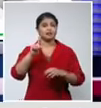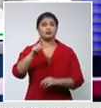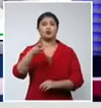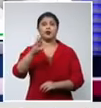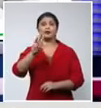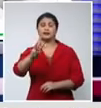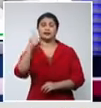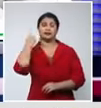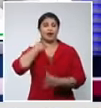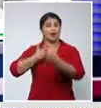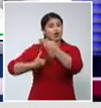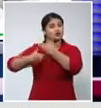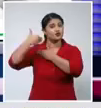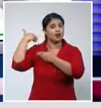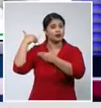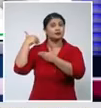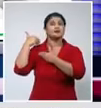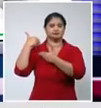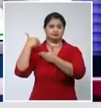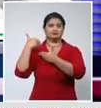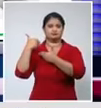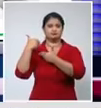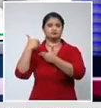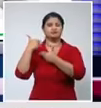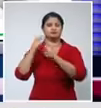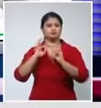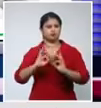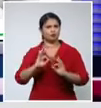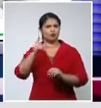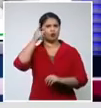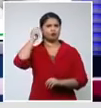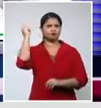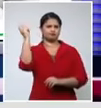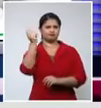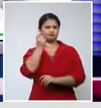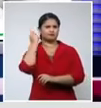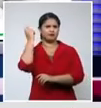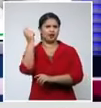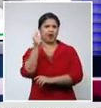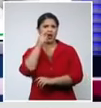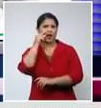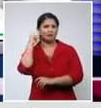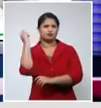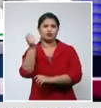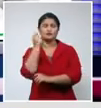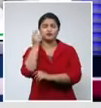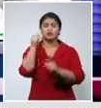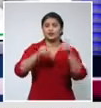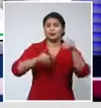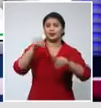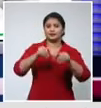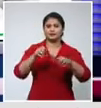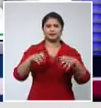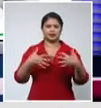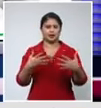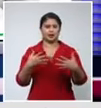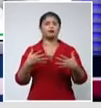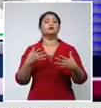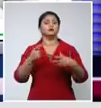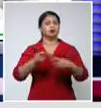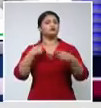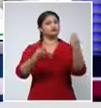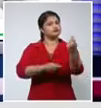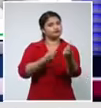general Antonio Maceo protagoniza la viril protesta de Baraguá junto a otros jefes del